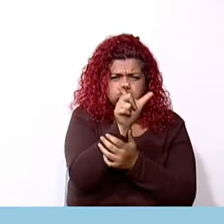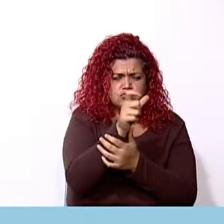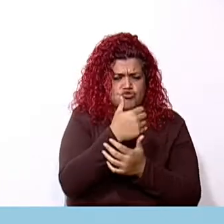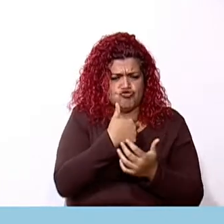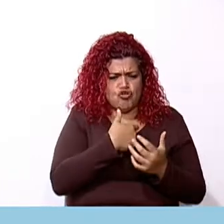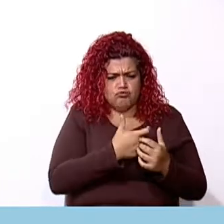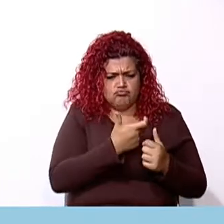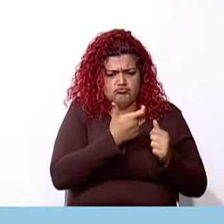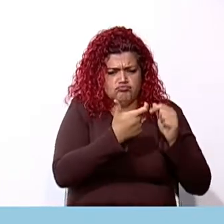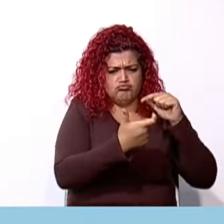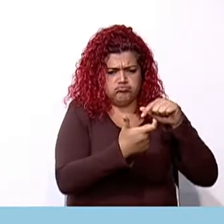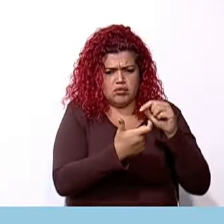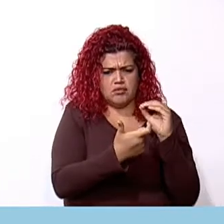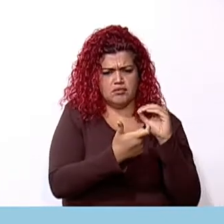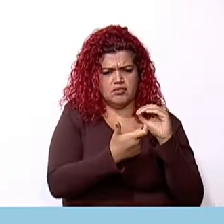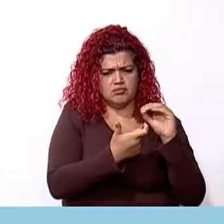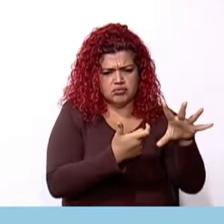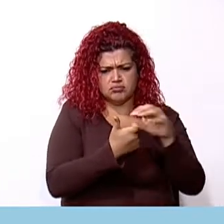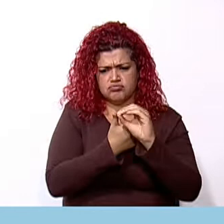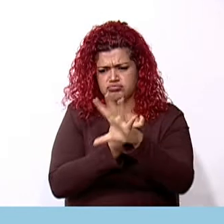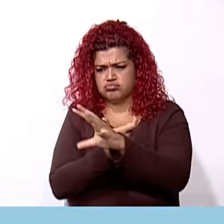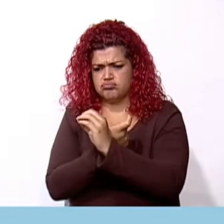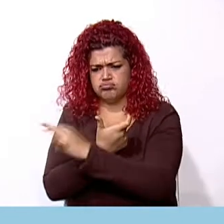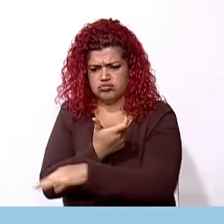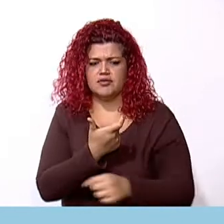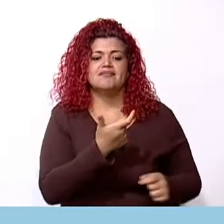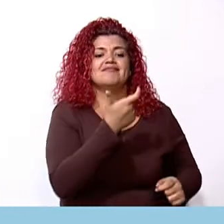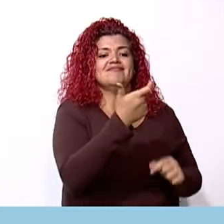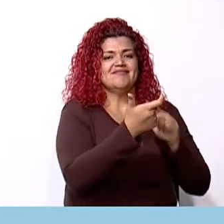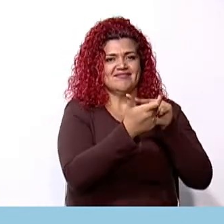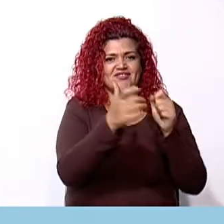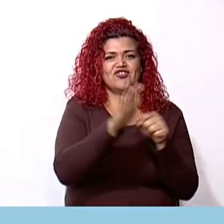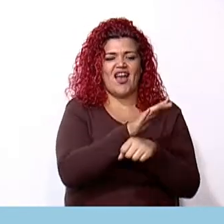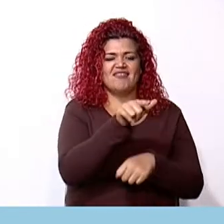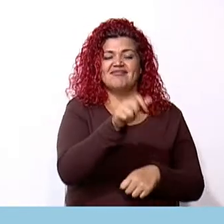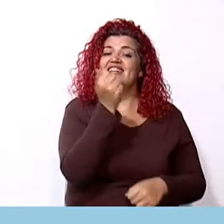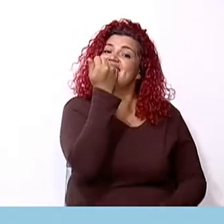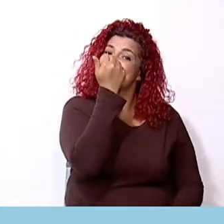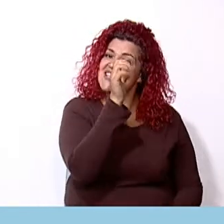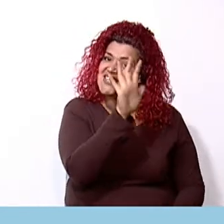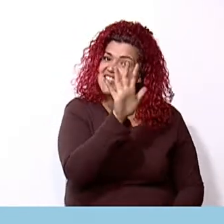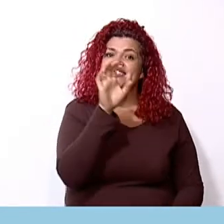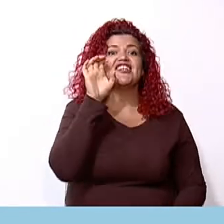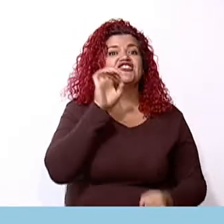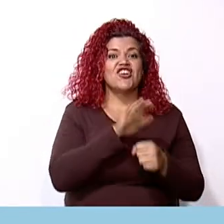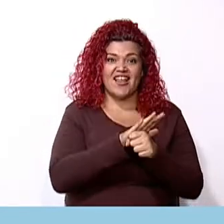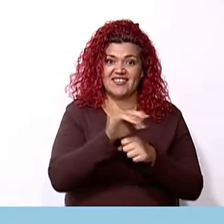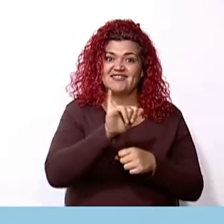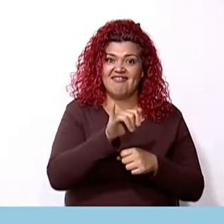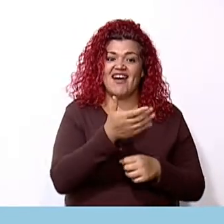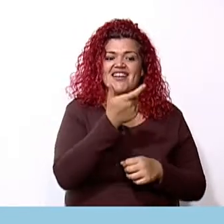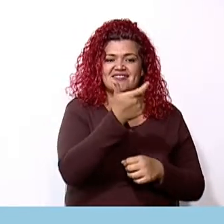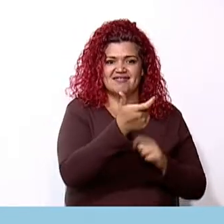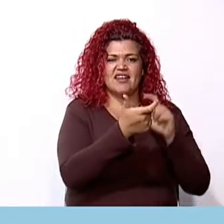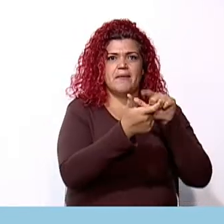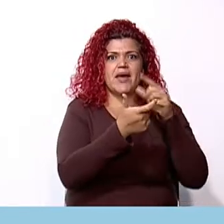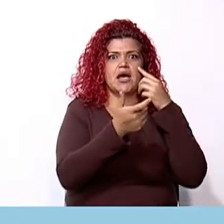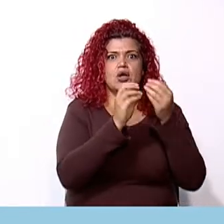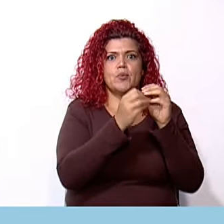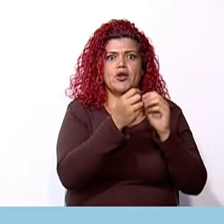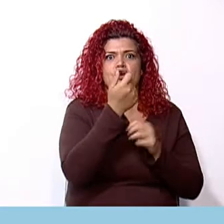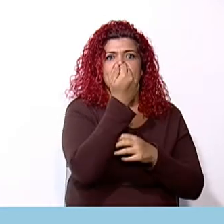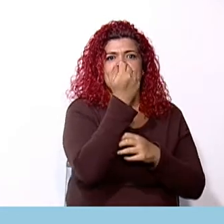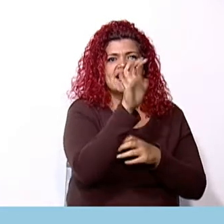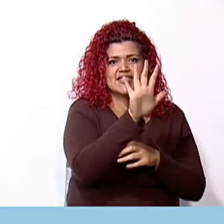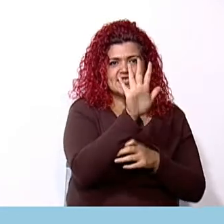yo voy a repartir. En este caso, eran 15 chocolates, por lo que 15 es el